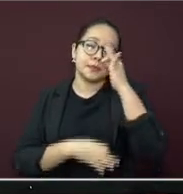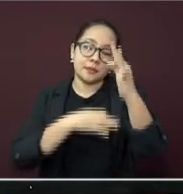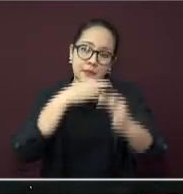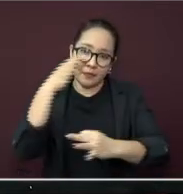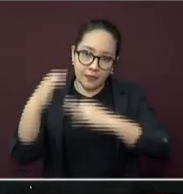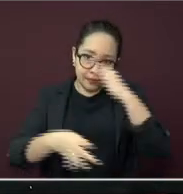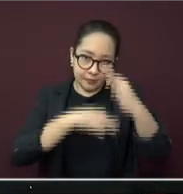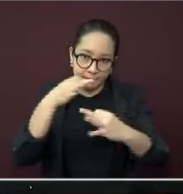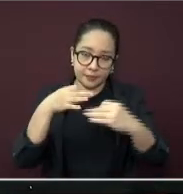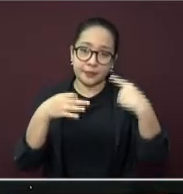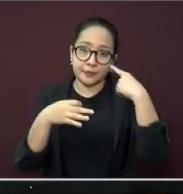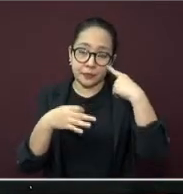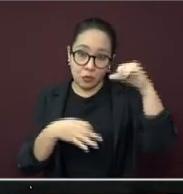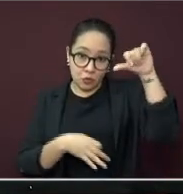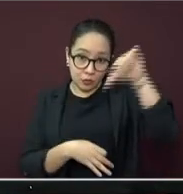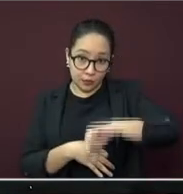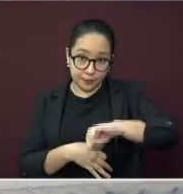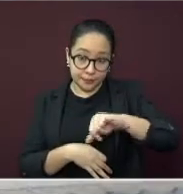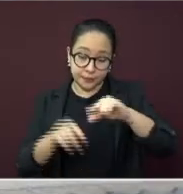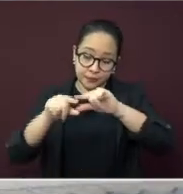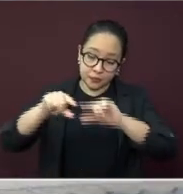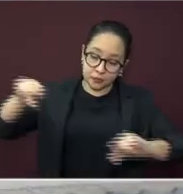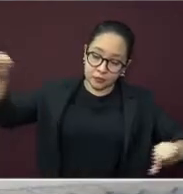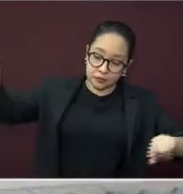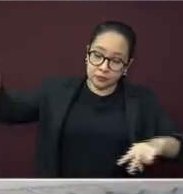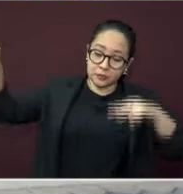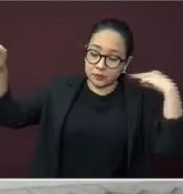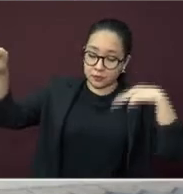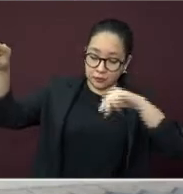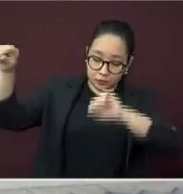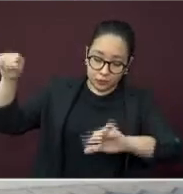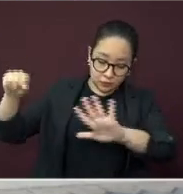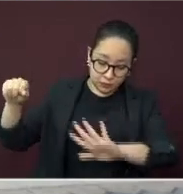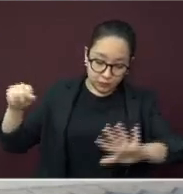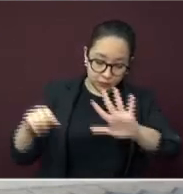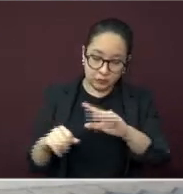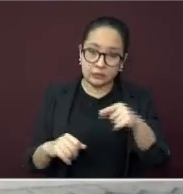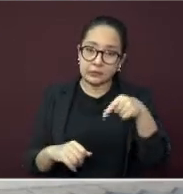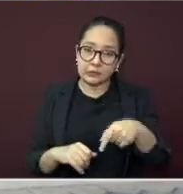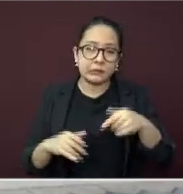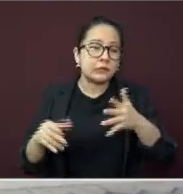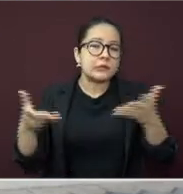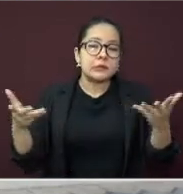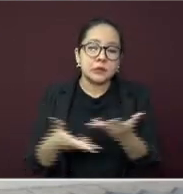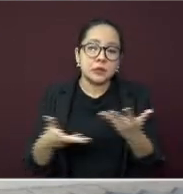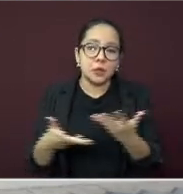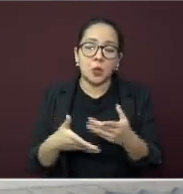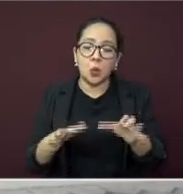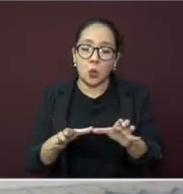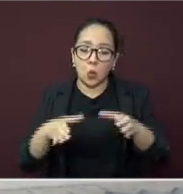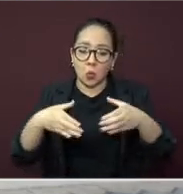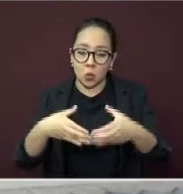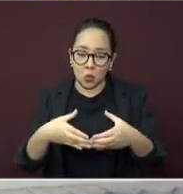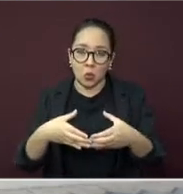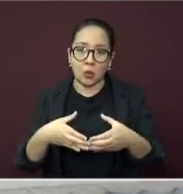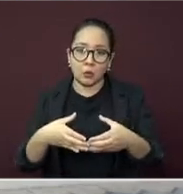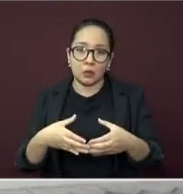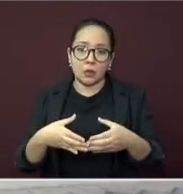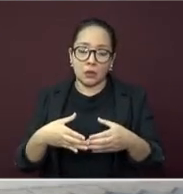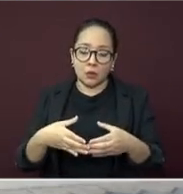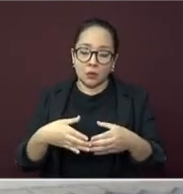en el sur del estado se puso en marcha el cuarto centro de atención médica